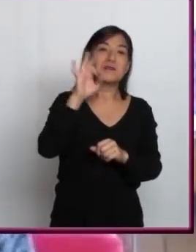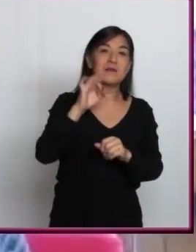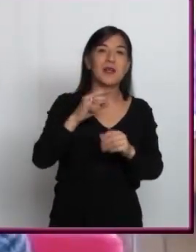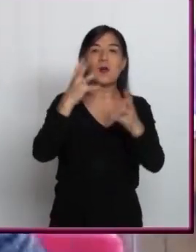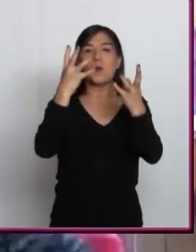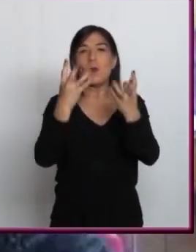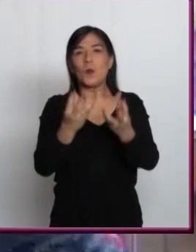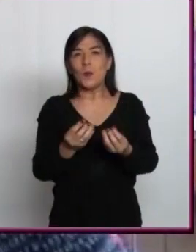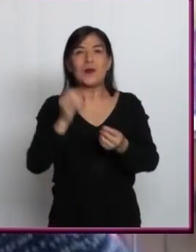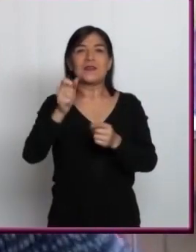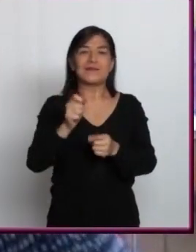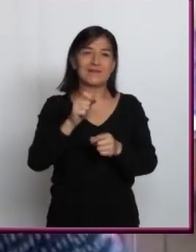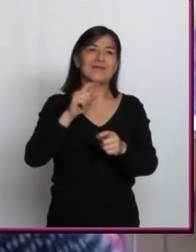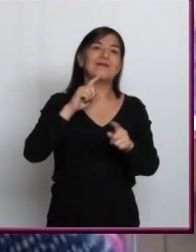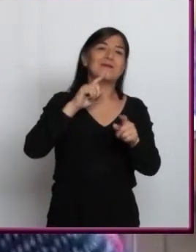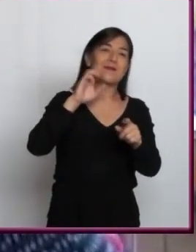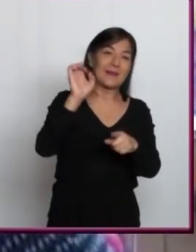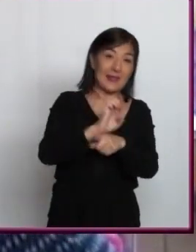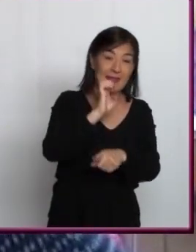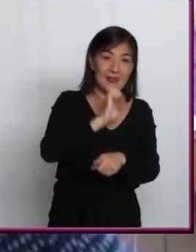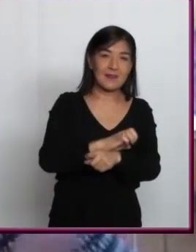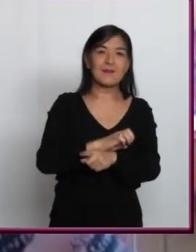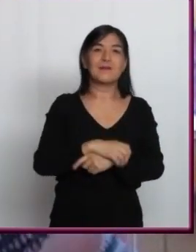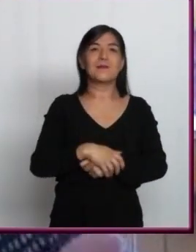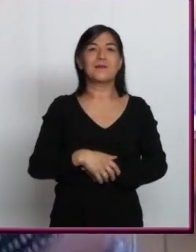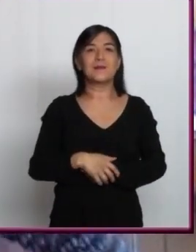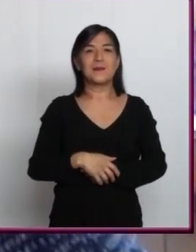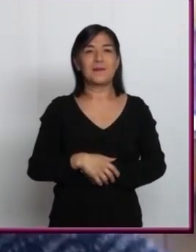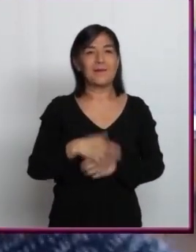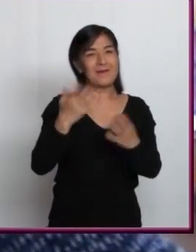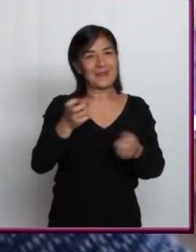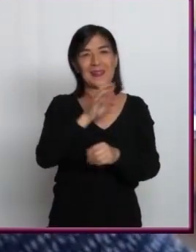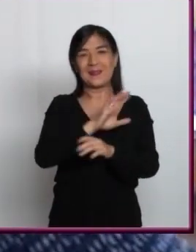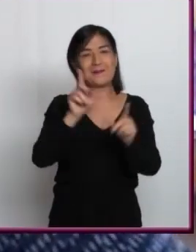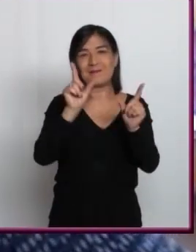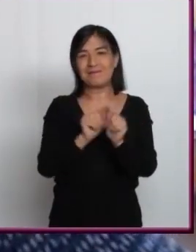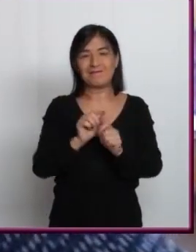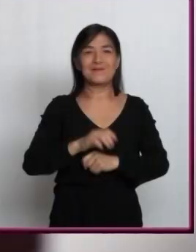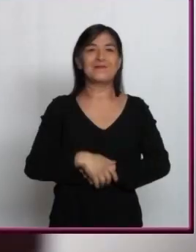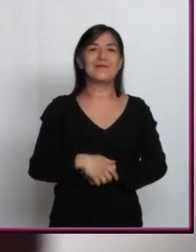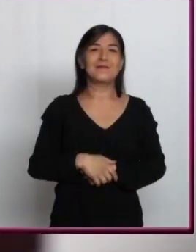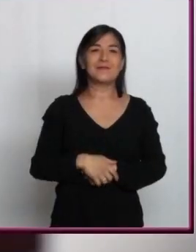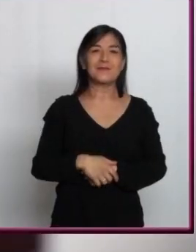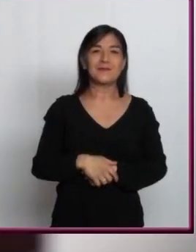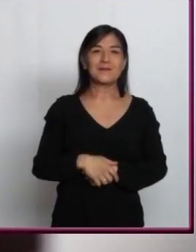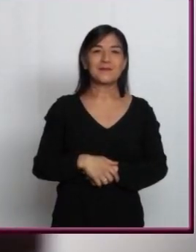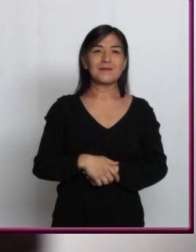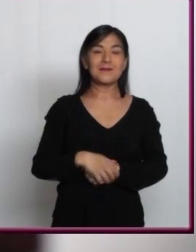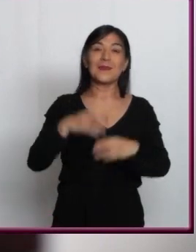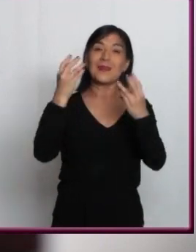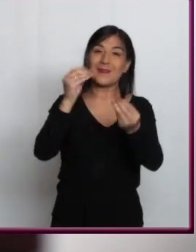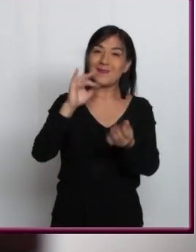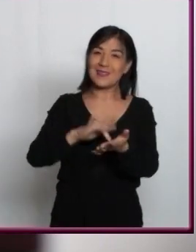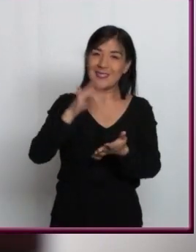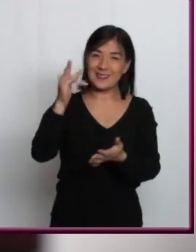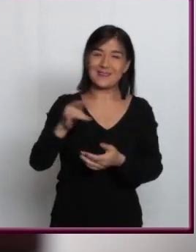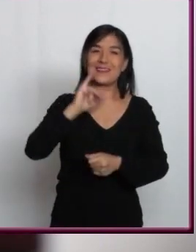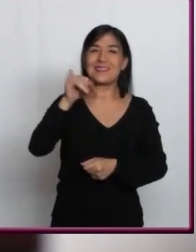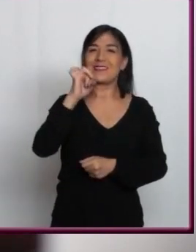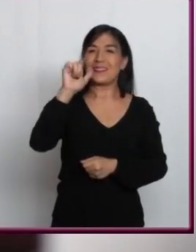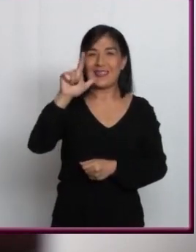llover. Entonces, eso, básicamente. Pues muchas gracias,